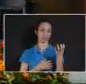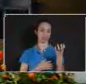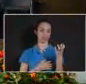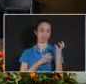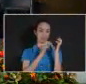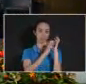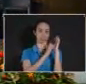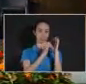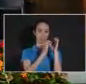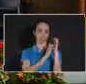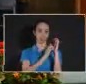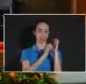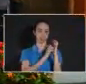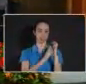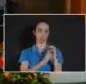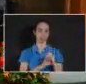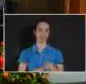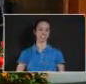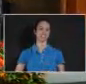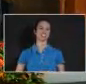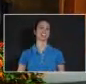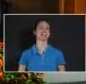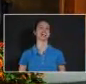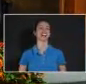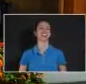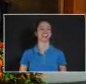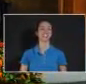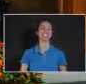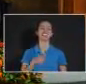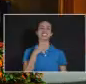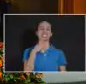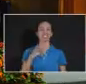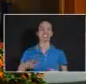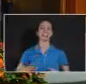¿Sabes qué? Dígale, aquí te regalo una completa, dígale usted.